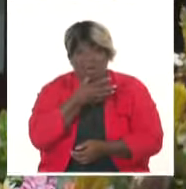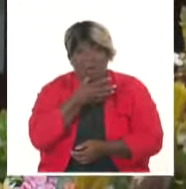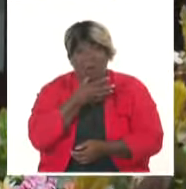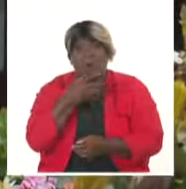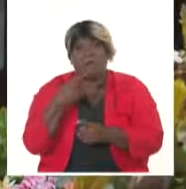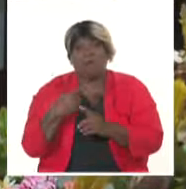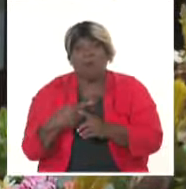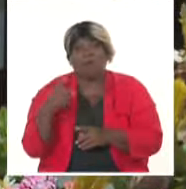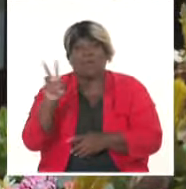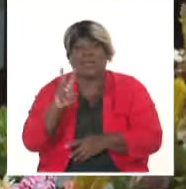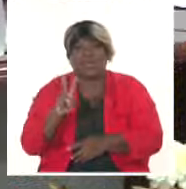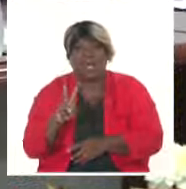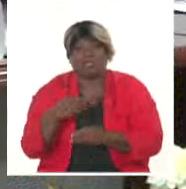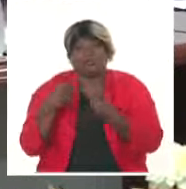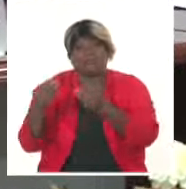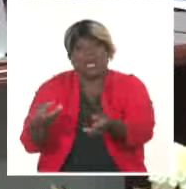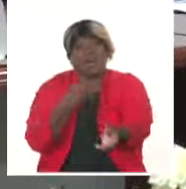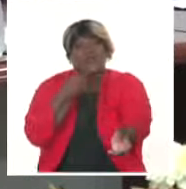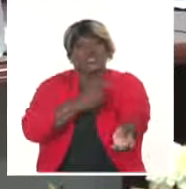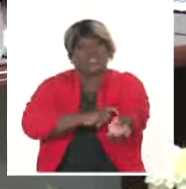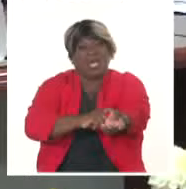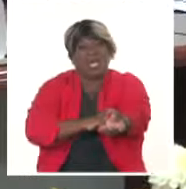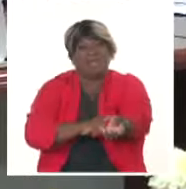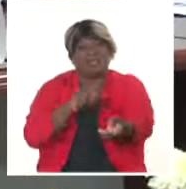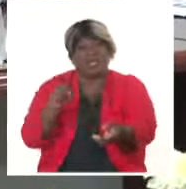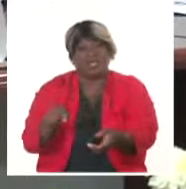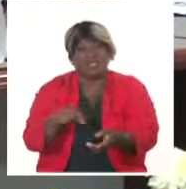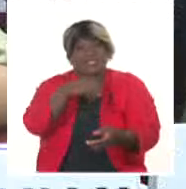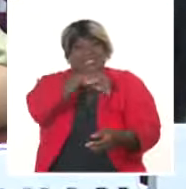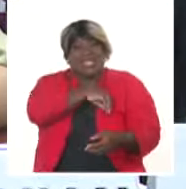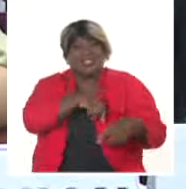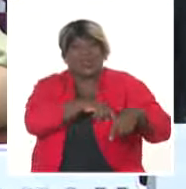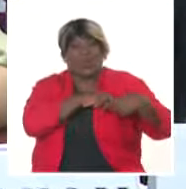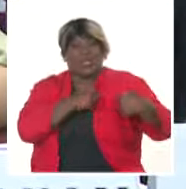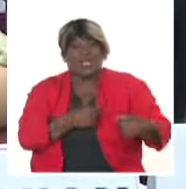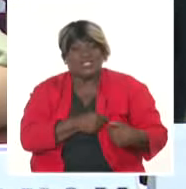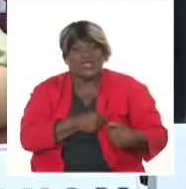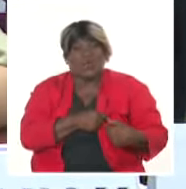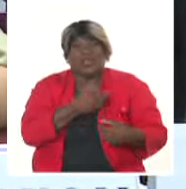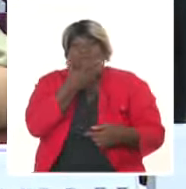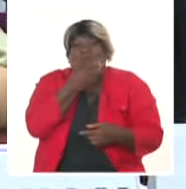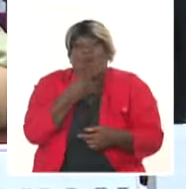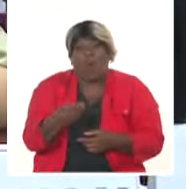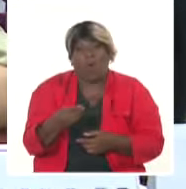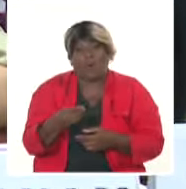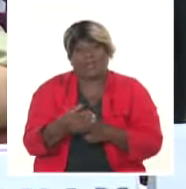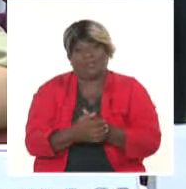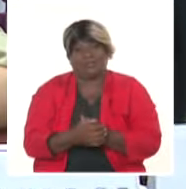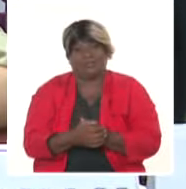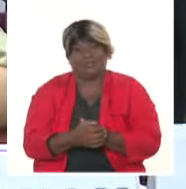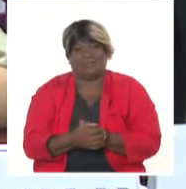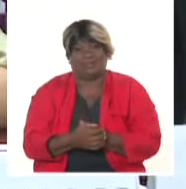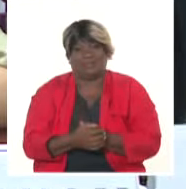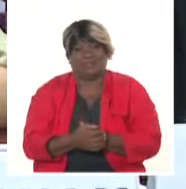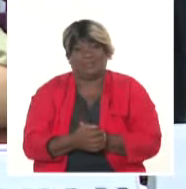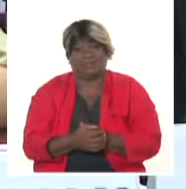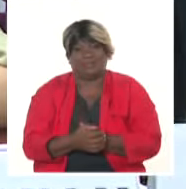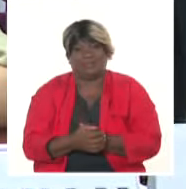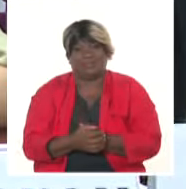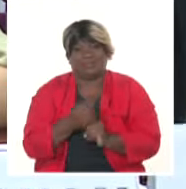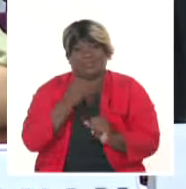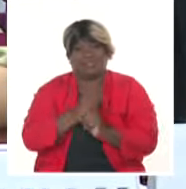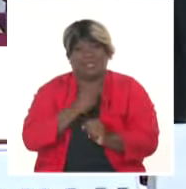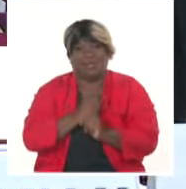nuestra propia sangre están impresas en los corazones de generaciones de sus connacionales. Los trabajadores